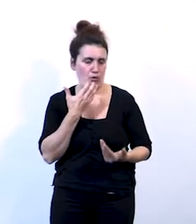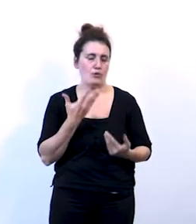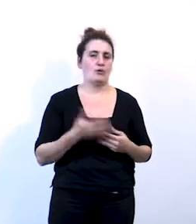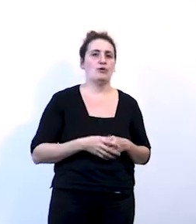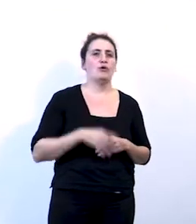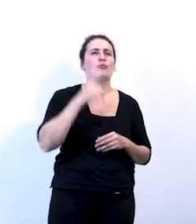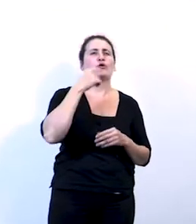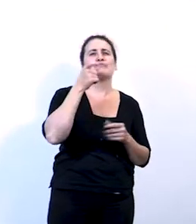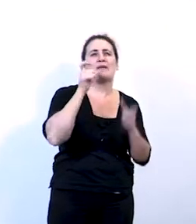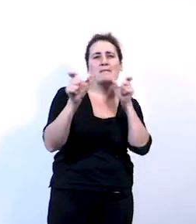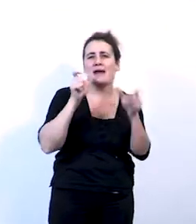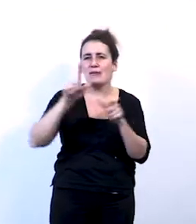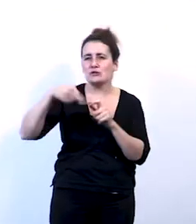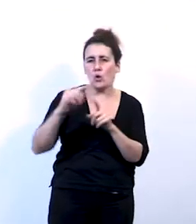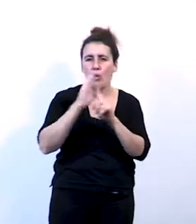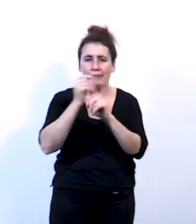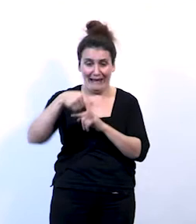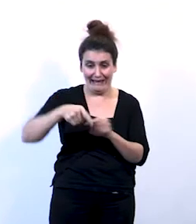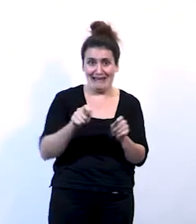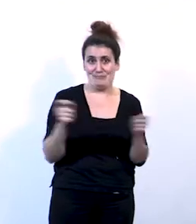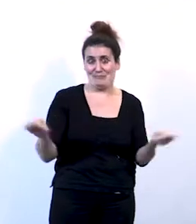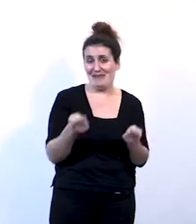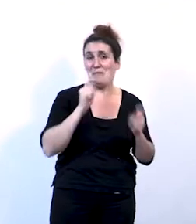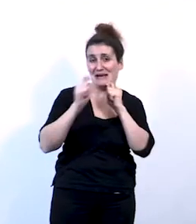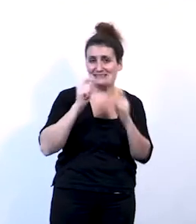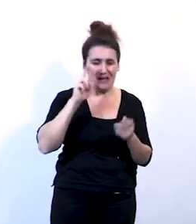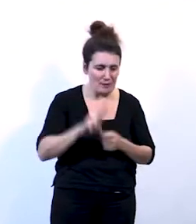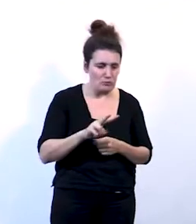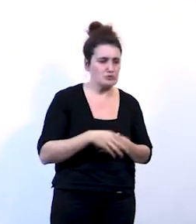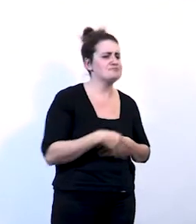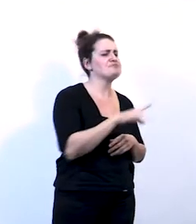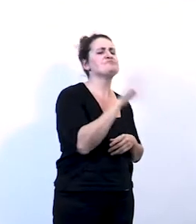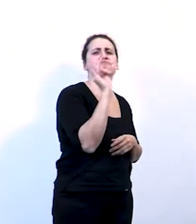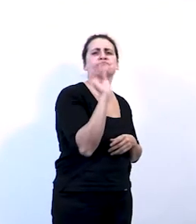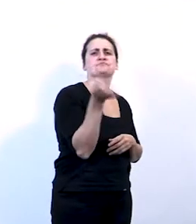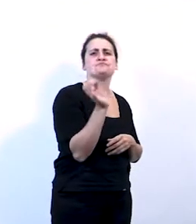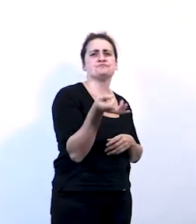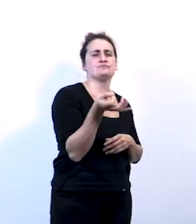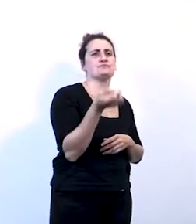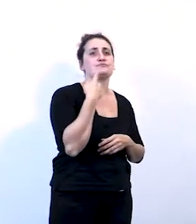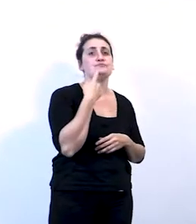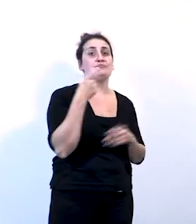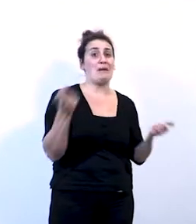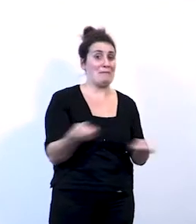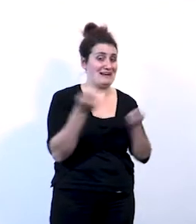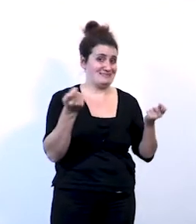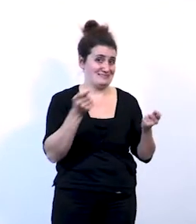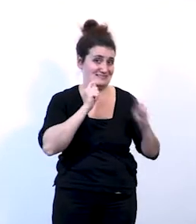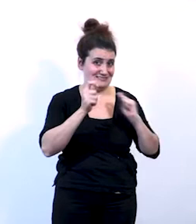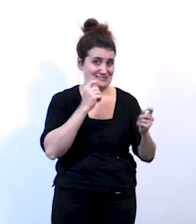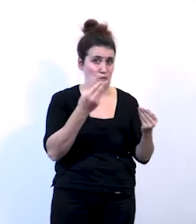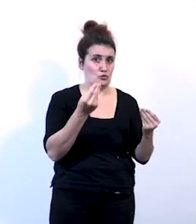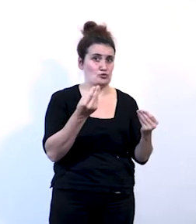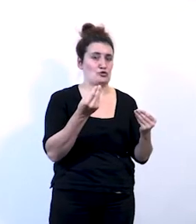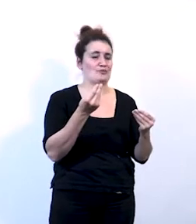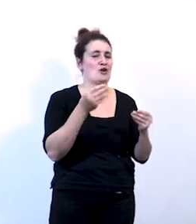luego nos encontramos aquí en la prensa. Sí, sí, la verdad que últimamente hay mucha prensa que está usando los